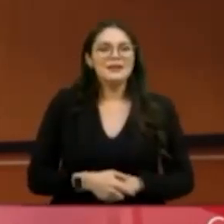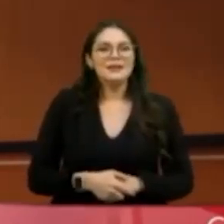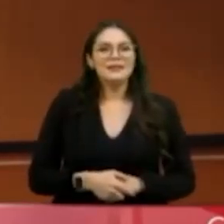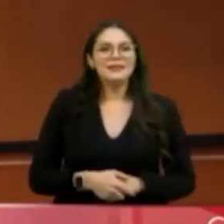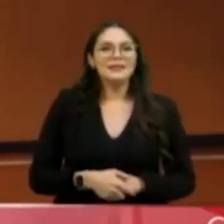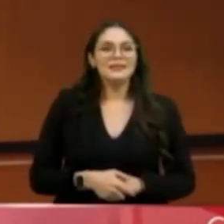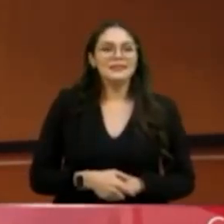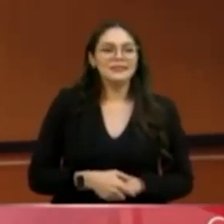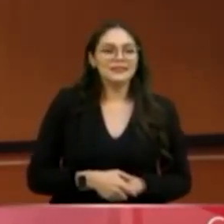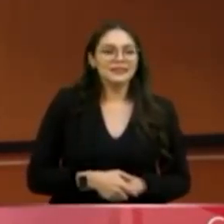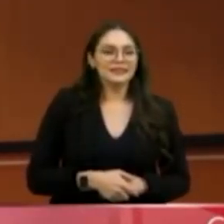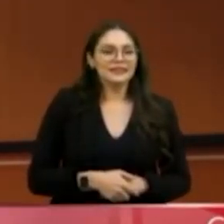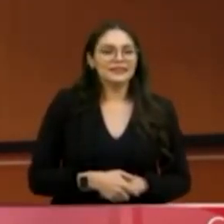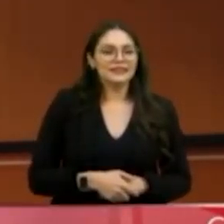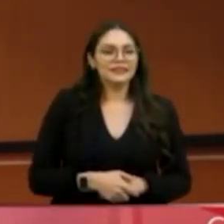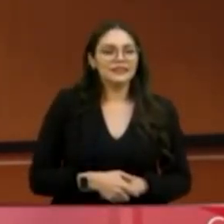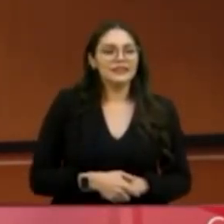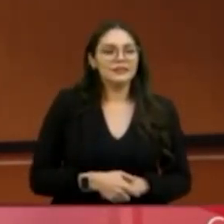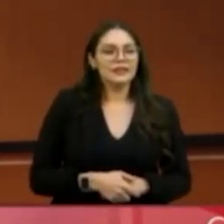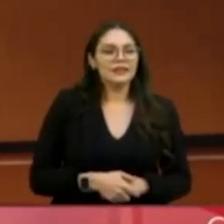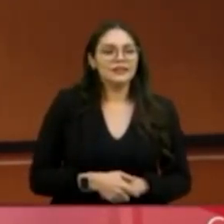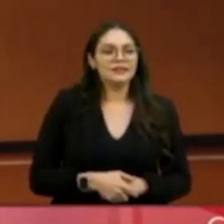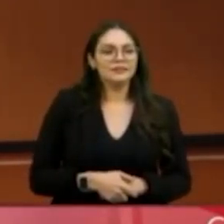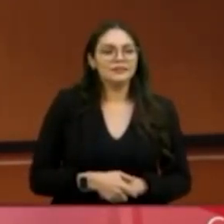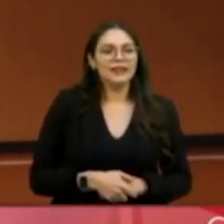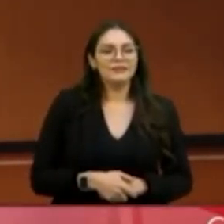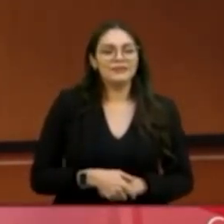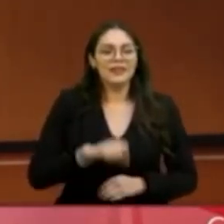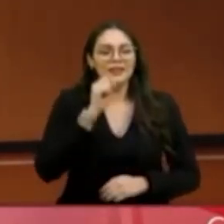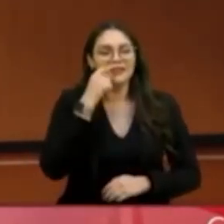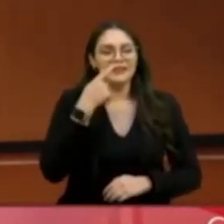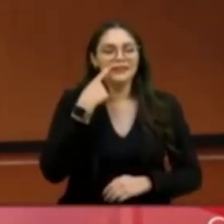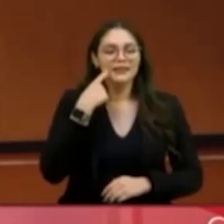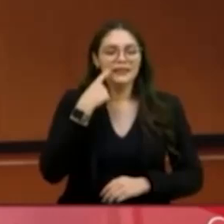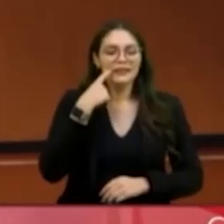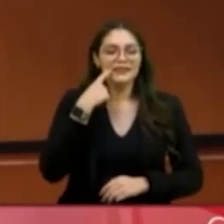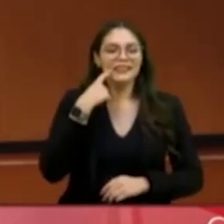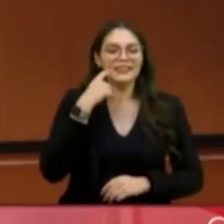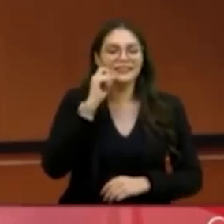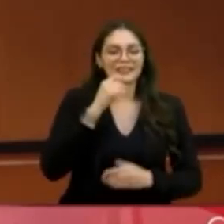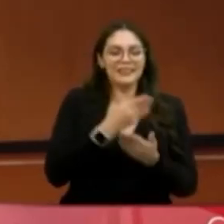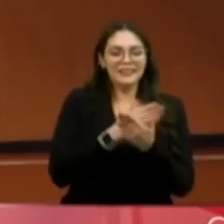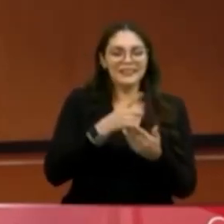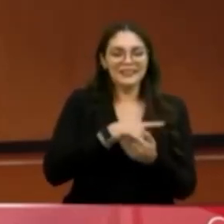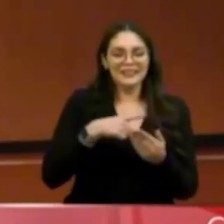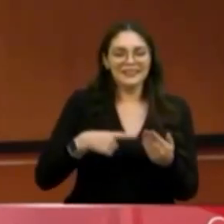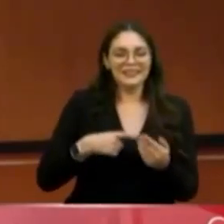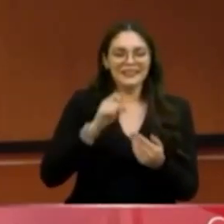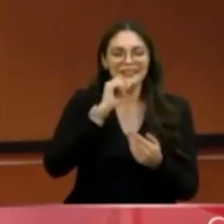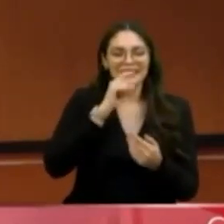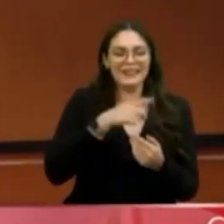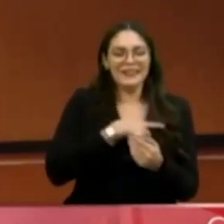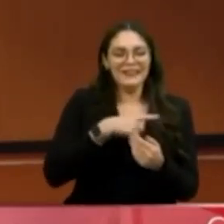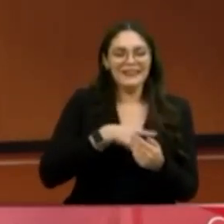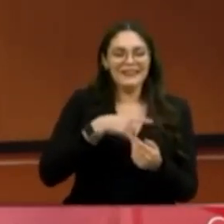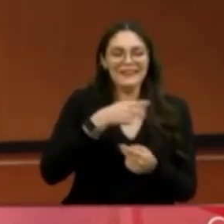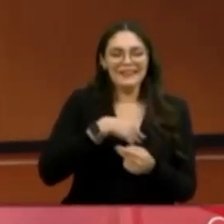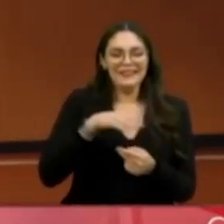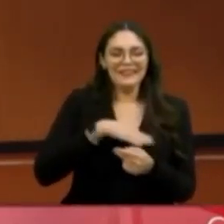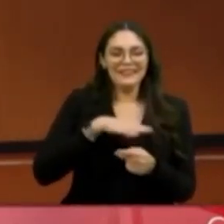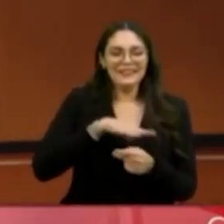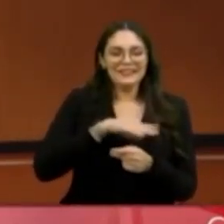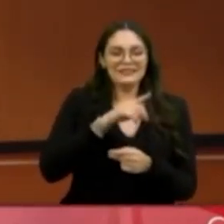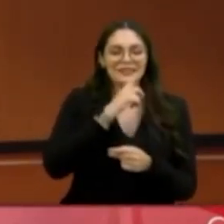Durante ese año, Quintana Roo volvió a romper todos los récords turísticos, recibiendo a más de 21 millones de